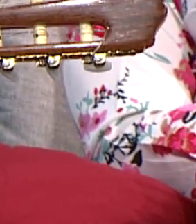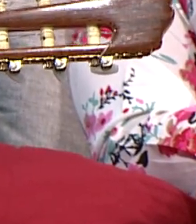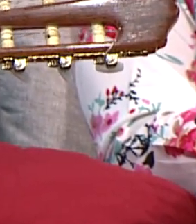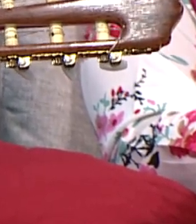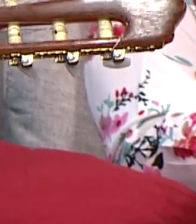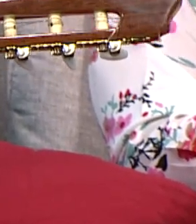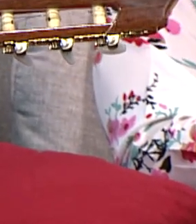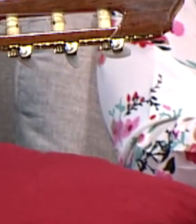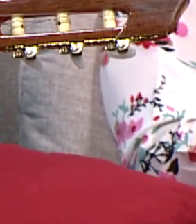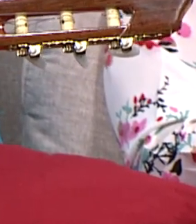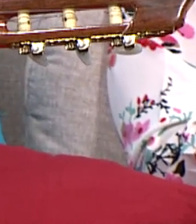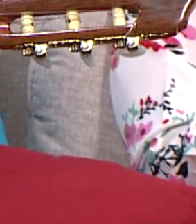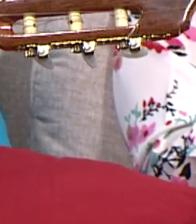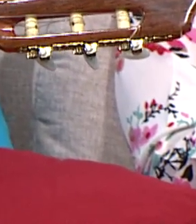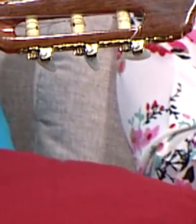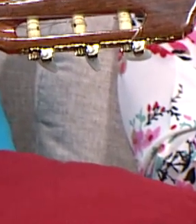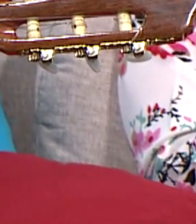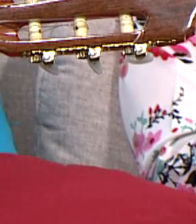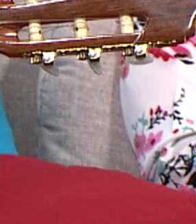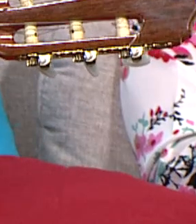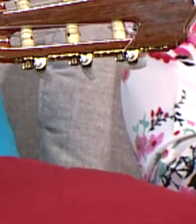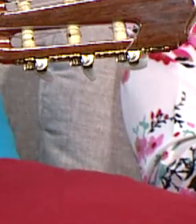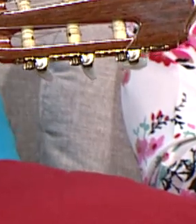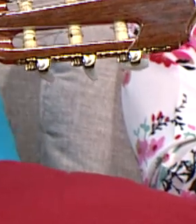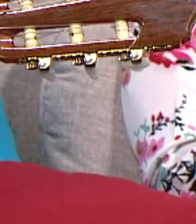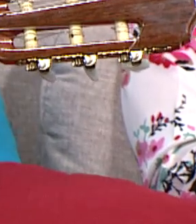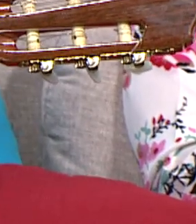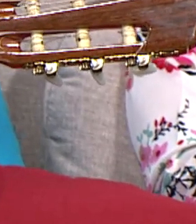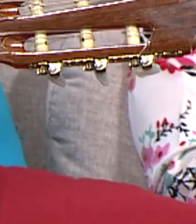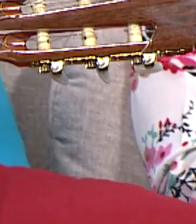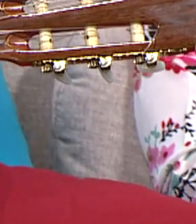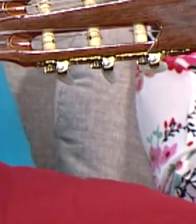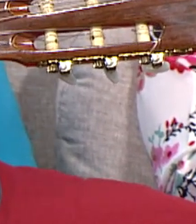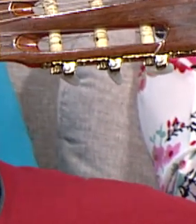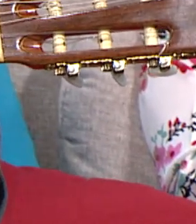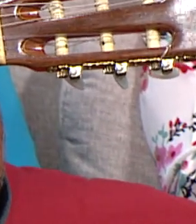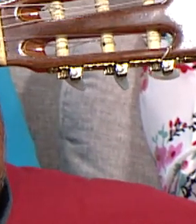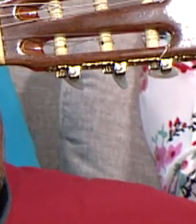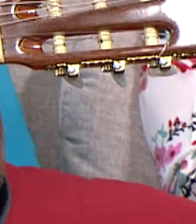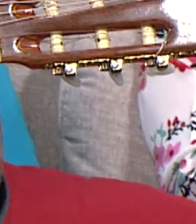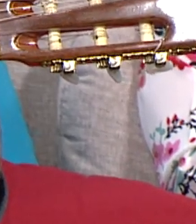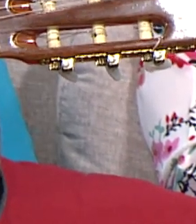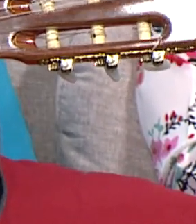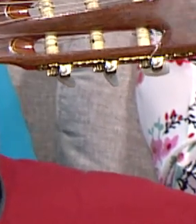Esa es mi revolución y no quiero llegar tarde.